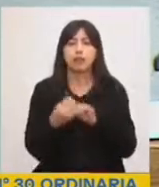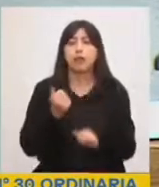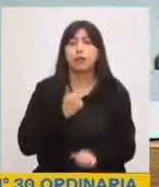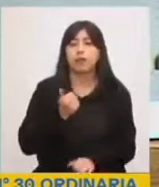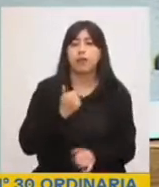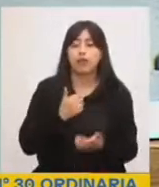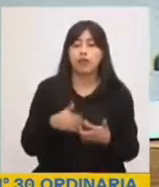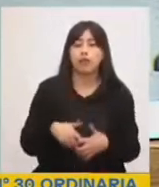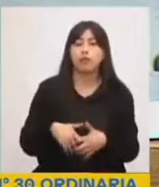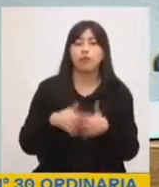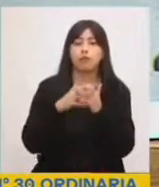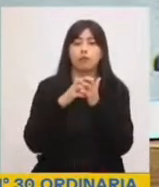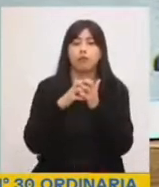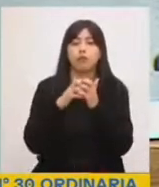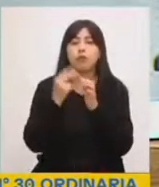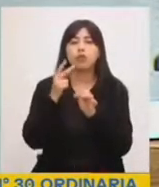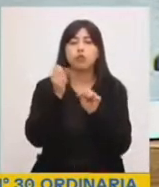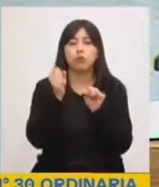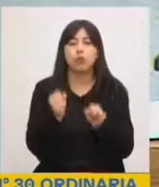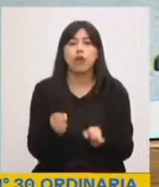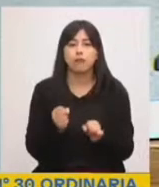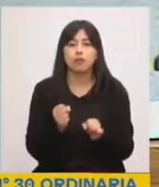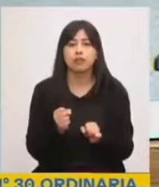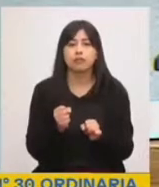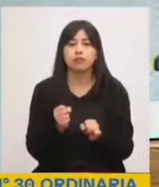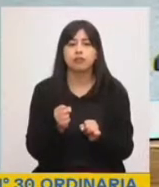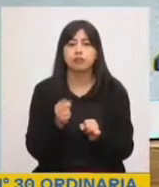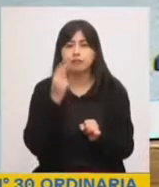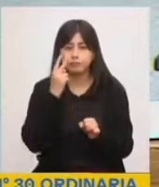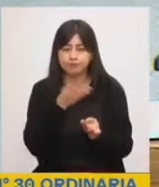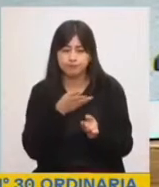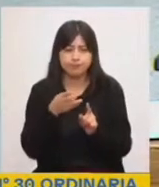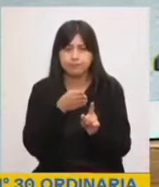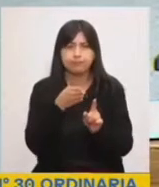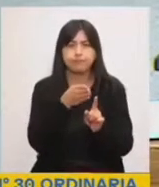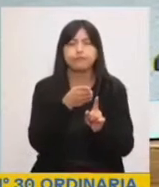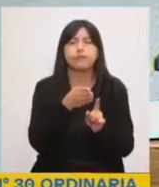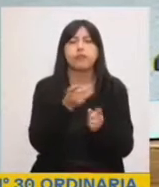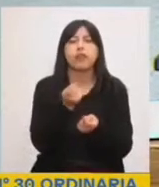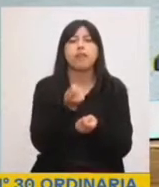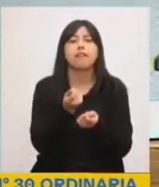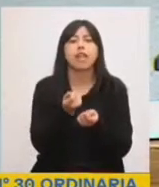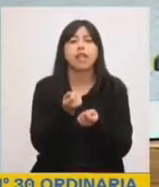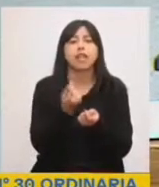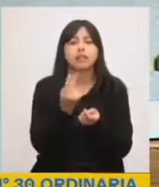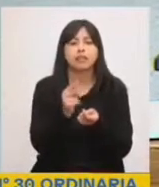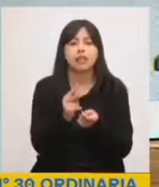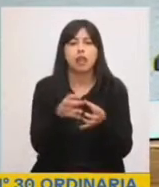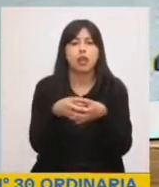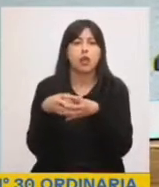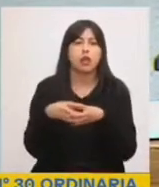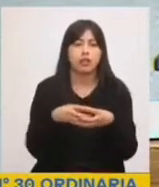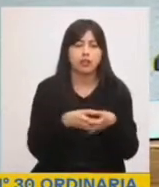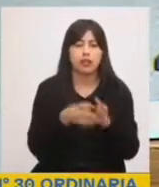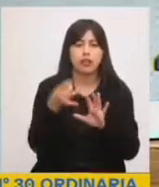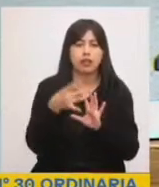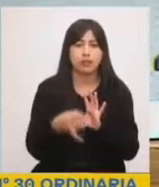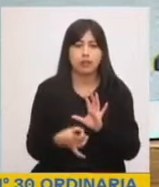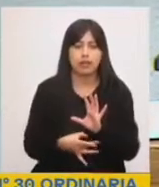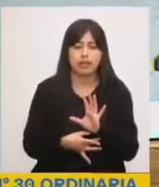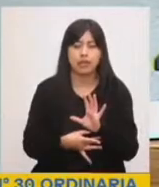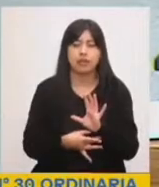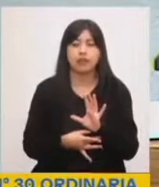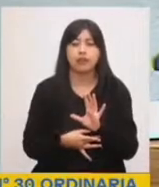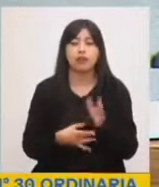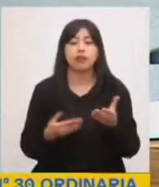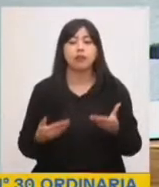está fortaleciendo su capacidad para rastrear y desarticular las finanzas de las organizaciones criminales. Así,